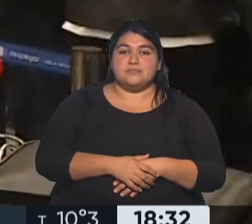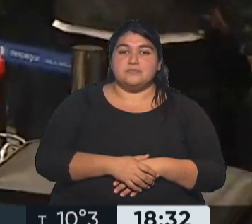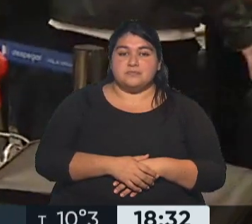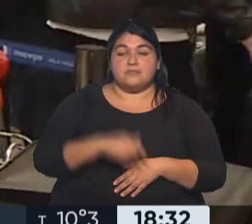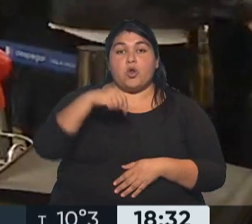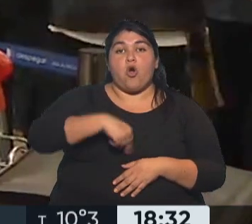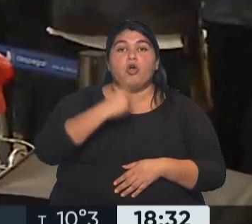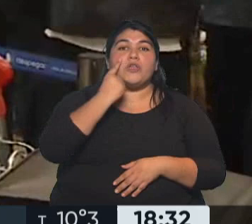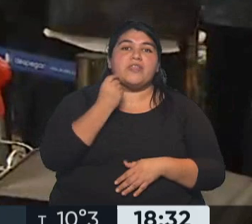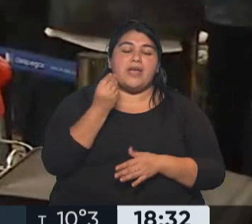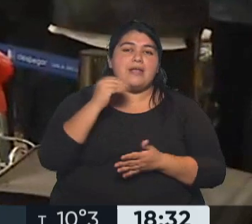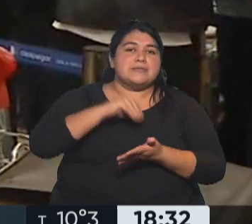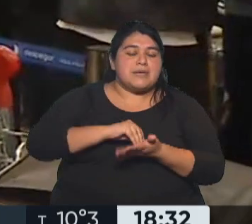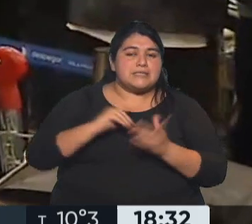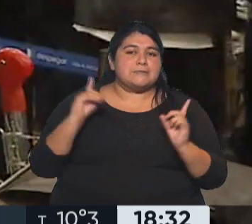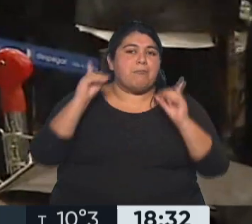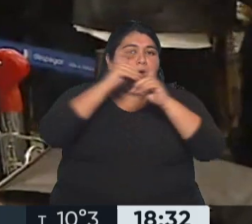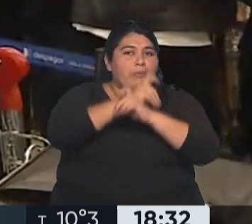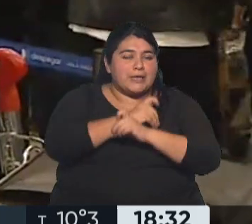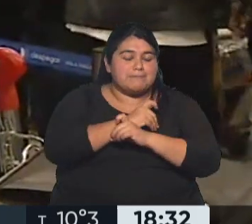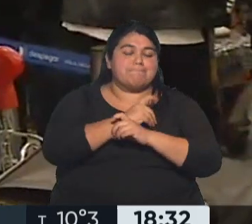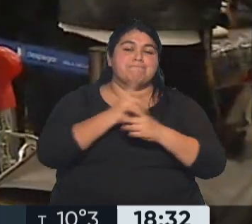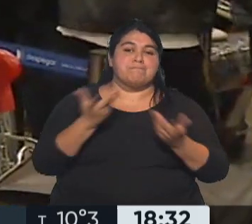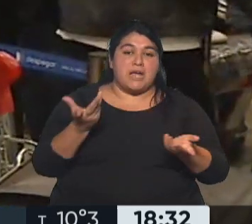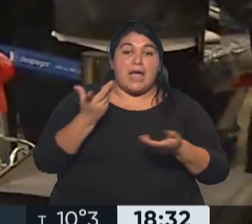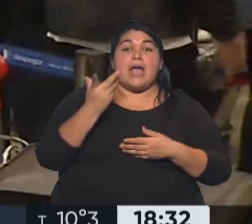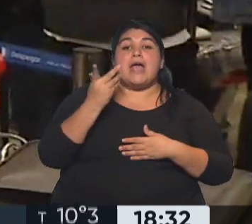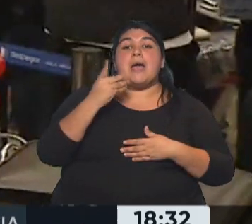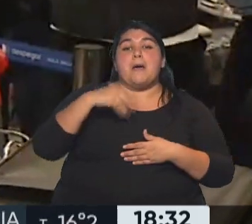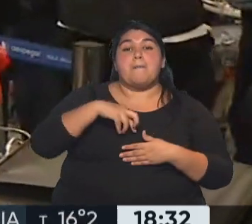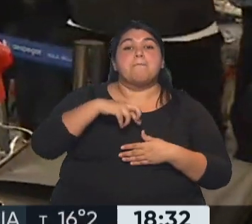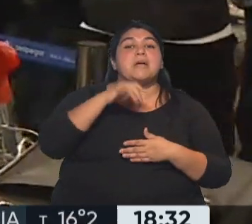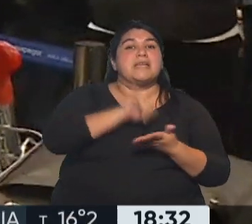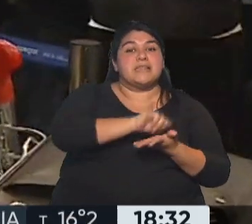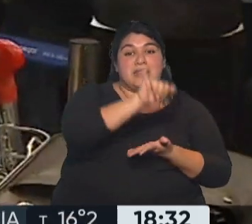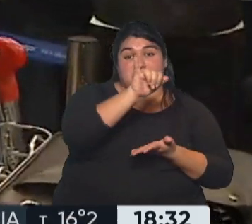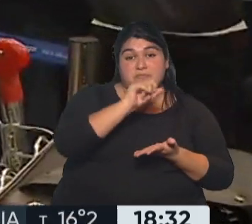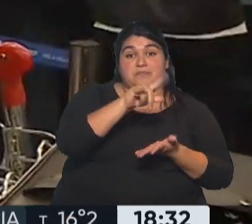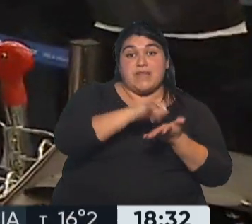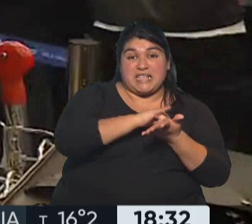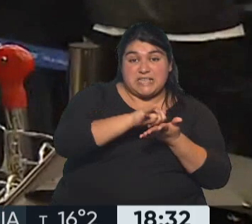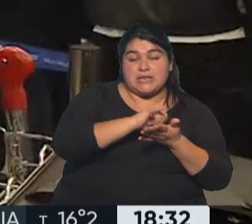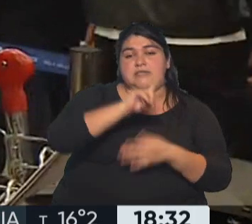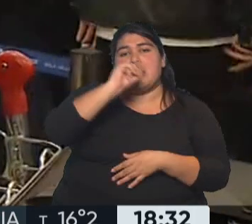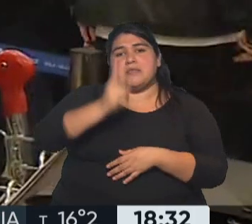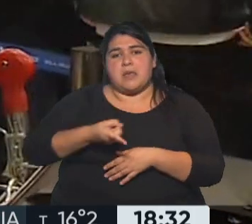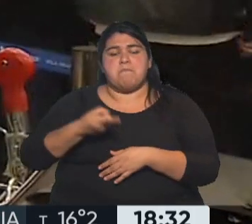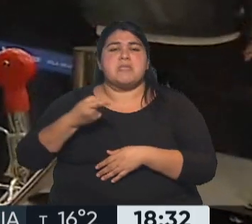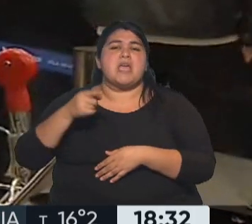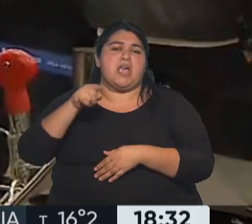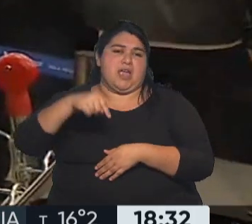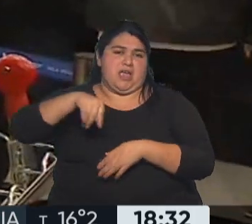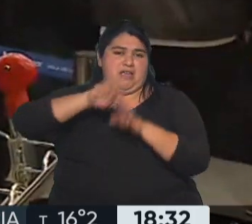otro día de trastorno en los aeropuertos tanto en el ministro pistarini en el aeropuerto internacional de ezeiza como el que estamos nosotros